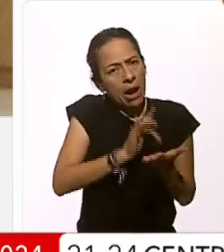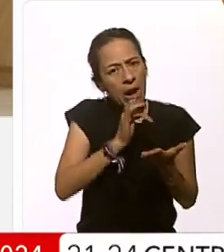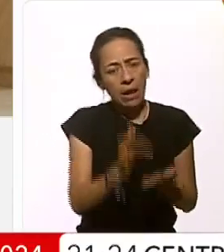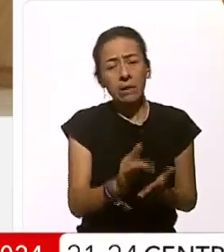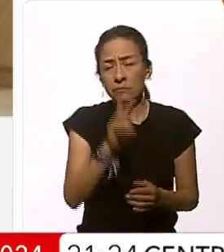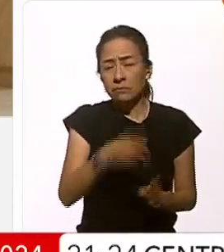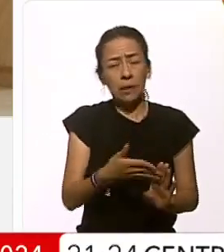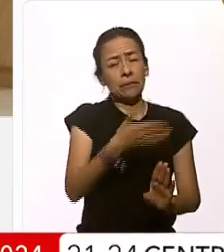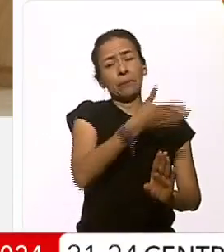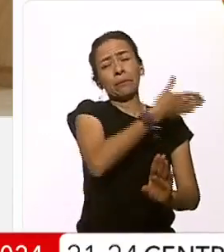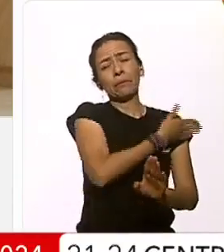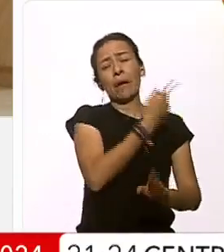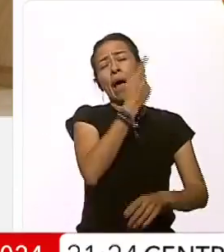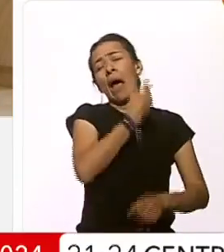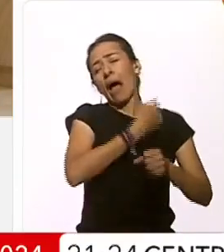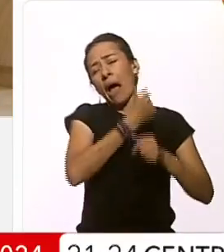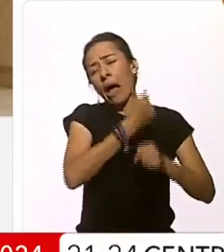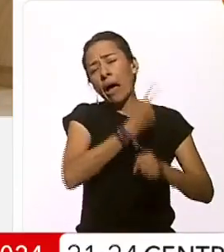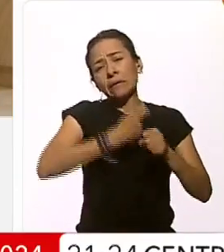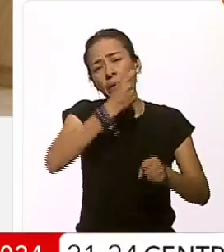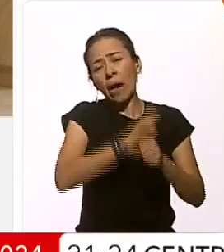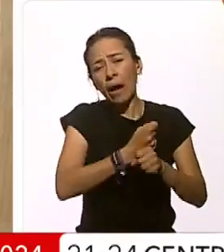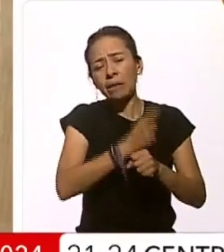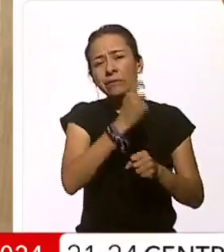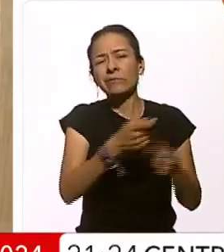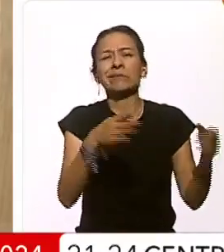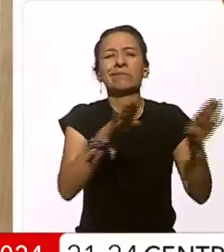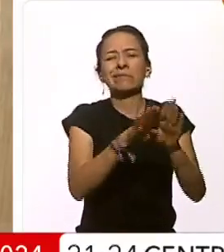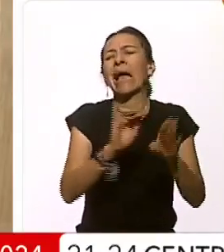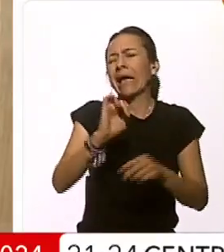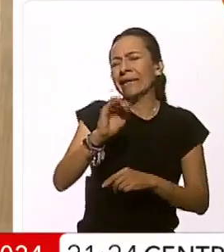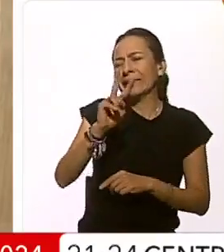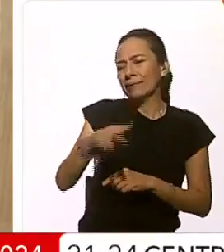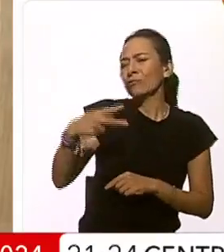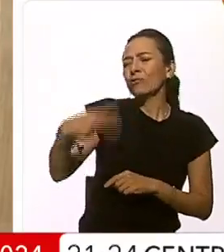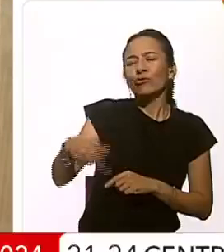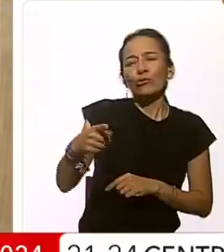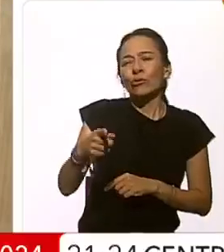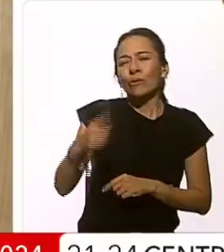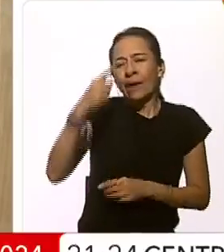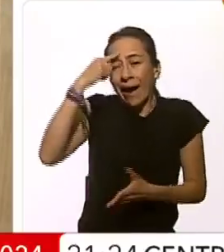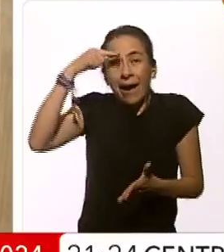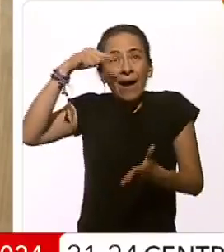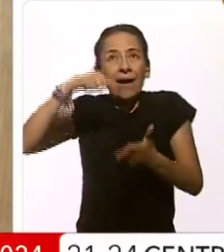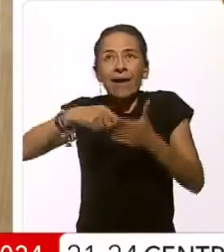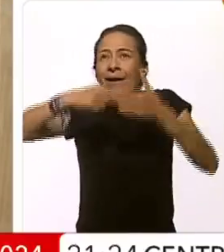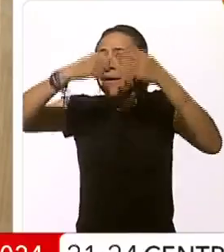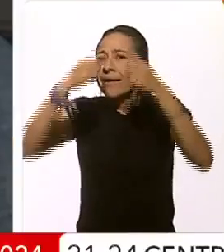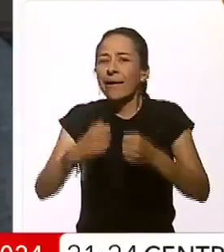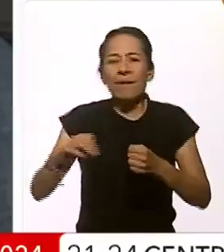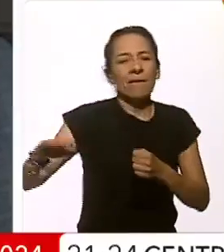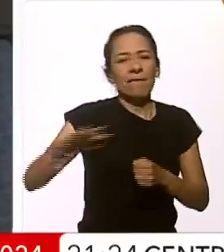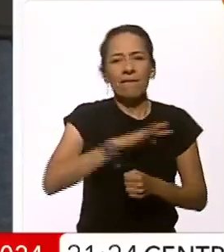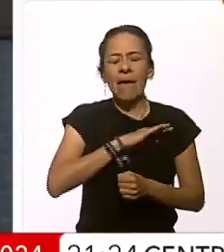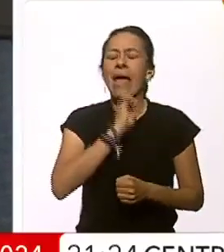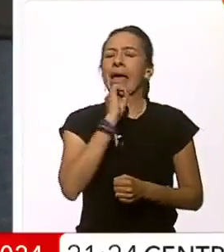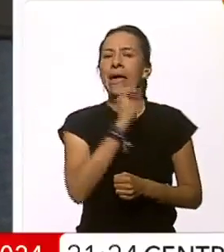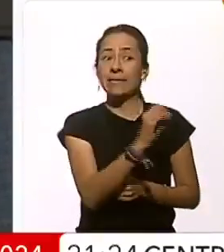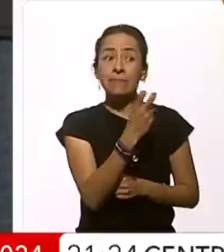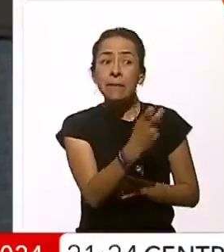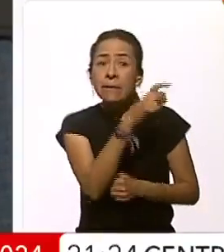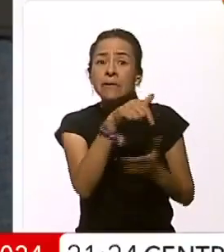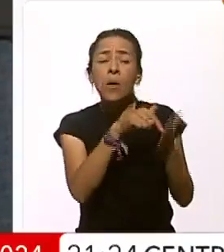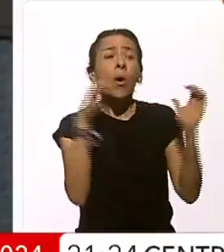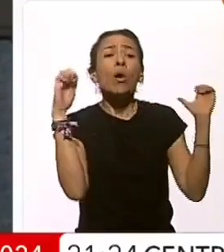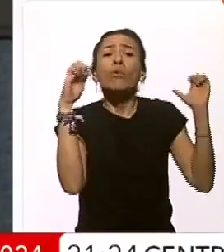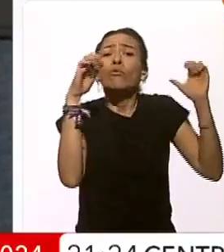tenido cerrados esto que... Pues más allá de la fe, que es un punto muy importante, son los centros de encuentro de las comunidades.